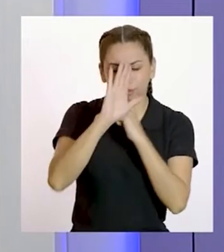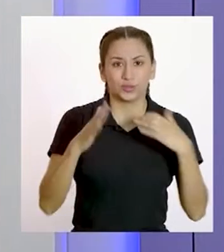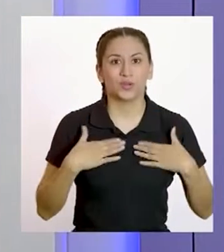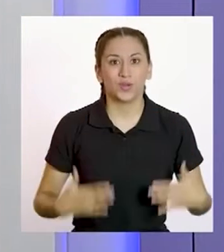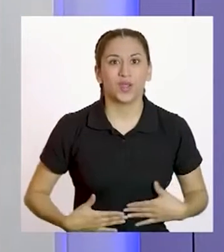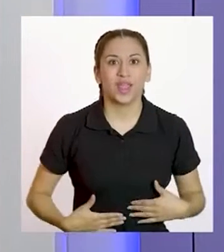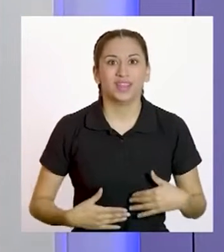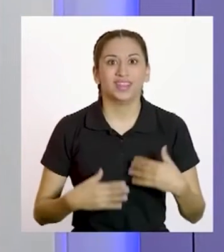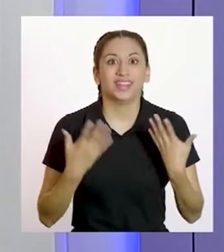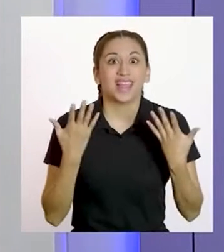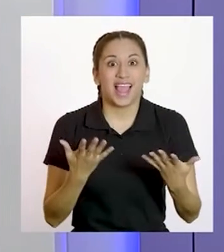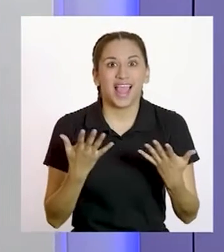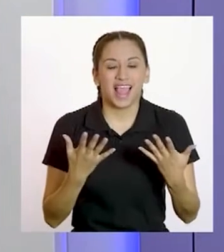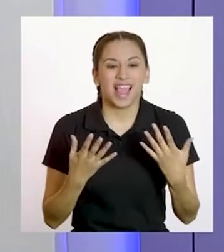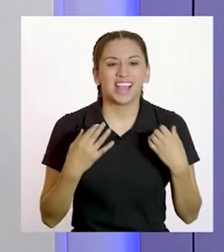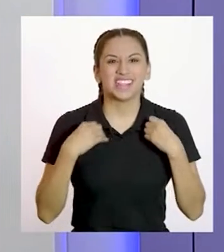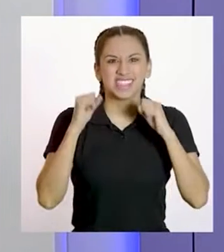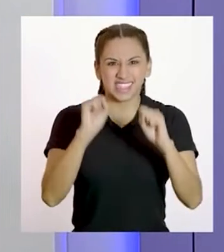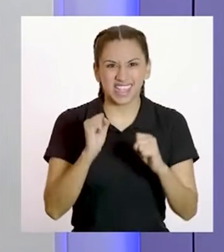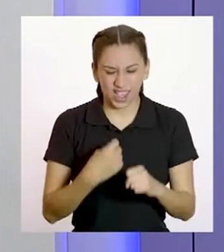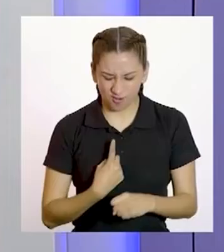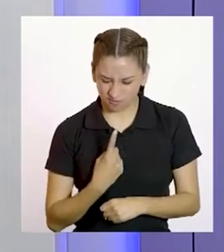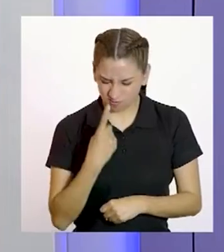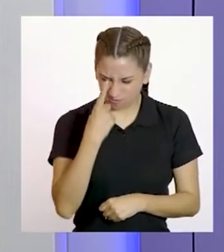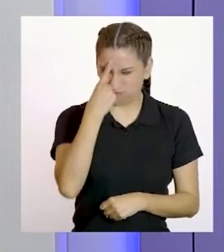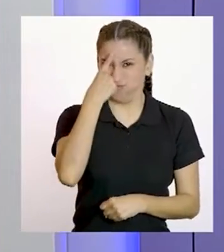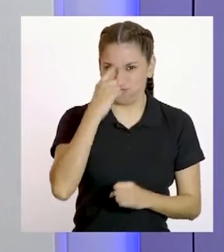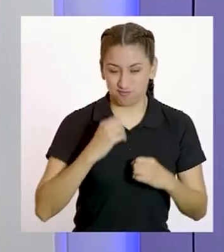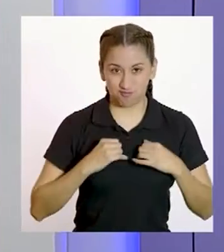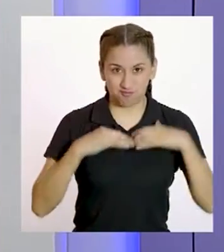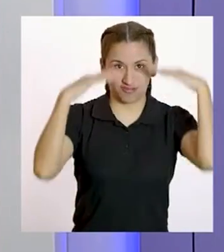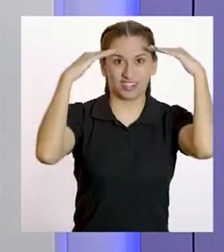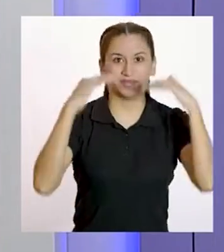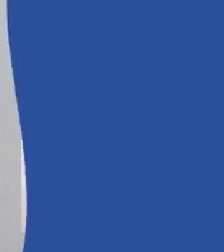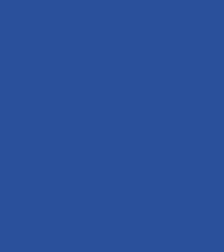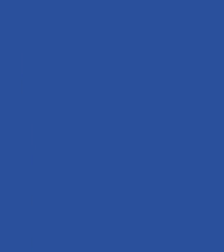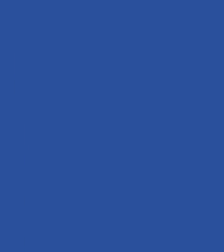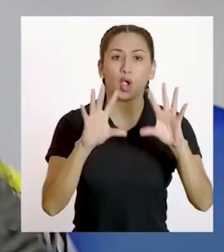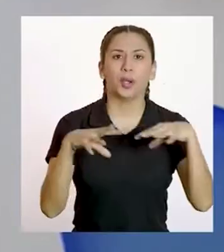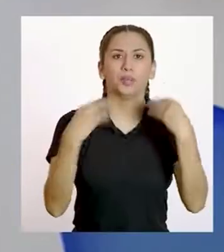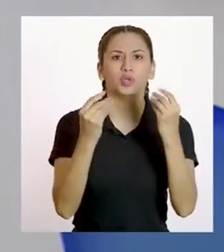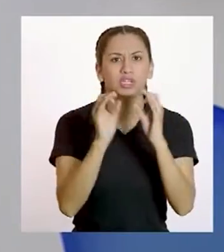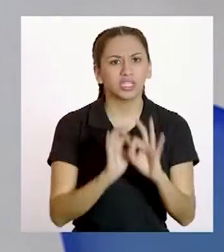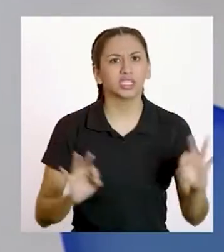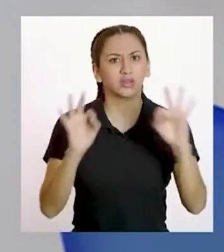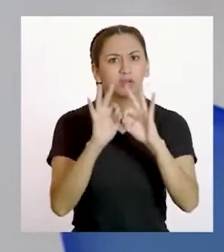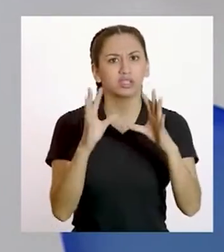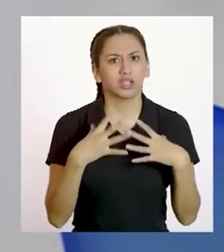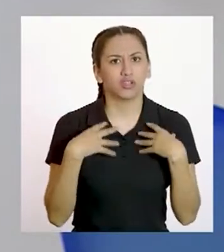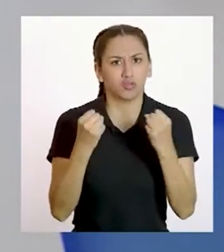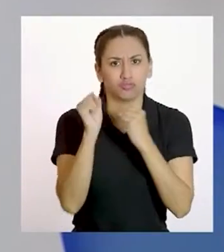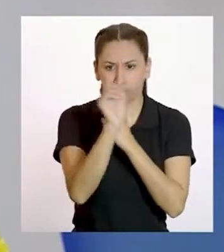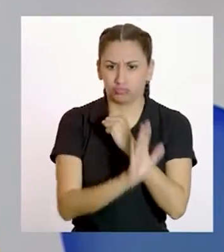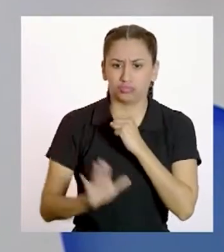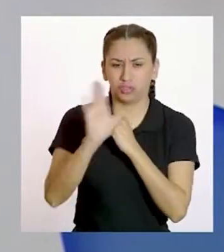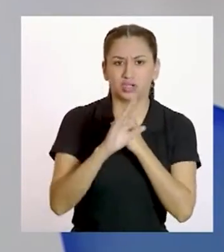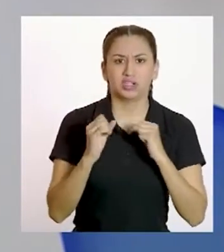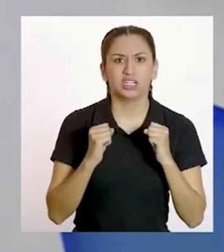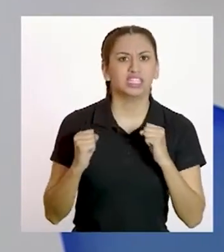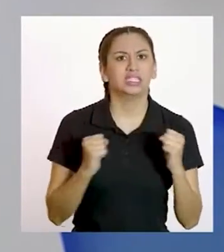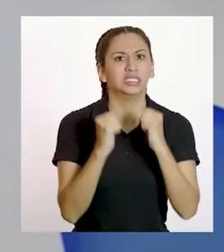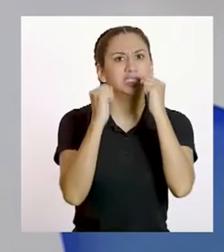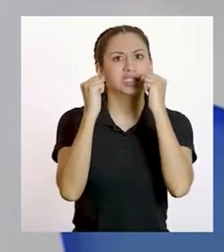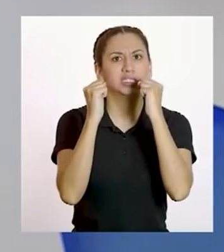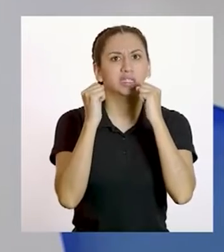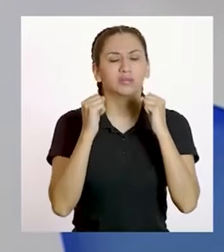inmunológico. ¡Hey! Esa idea me sube el ki de la emoción, Tocino. ¿Por qué es importante fortalecer nuestro